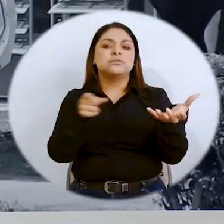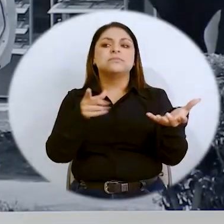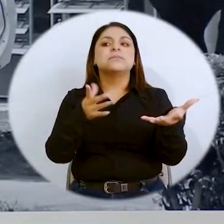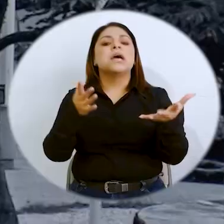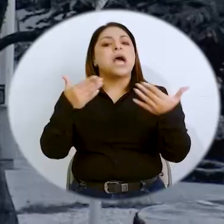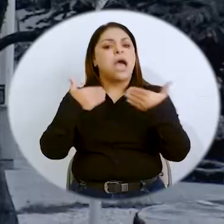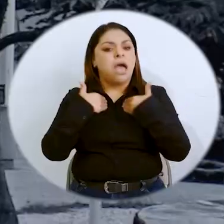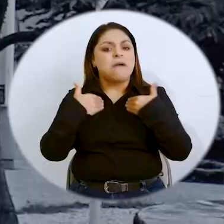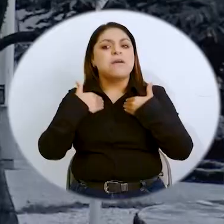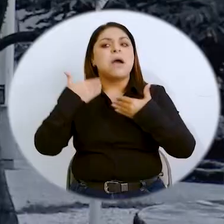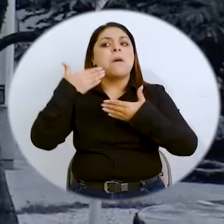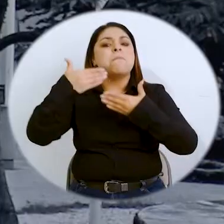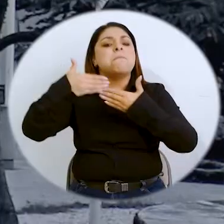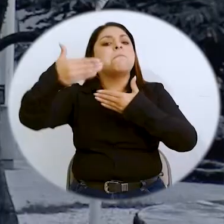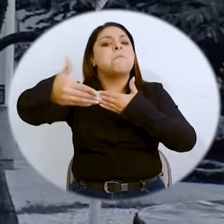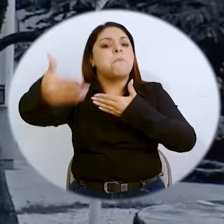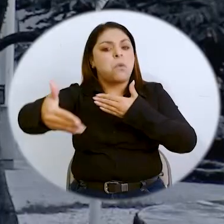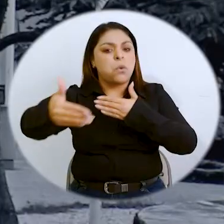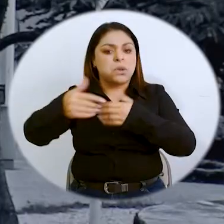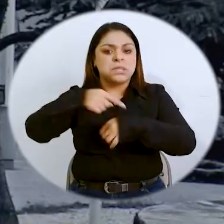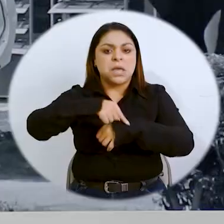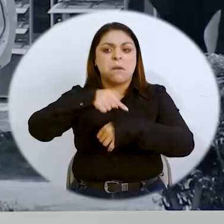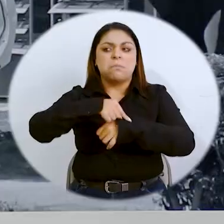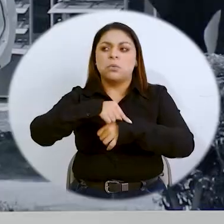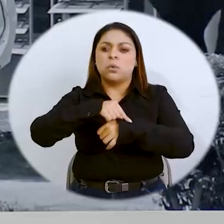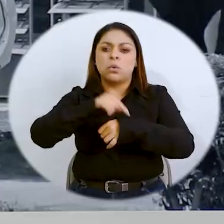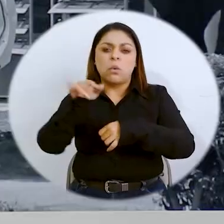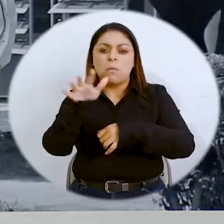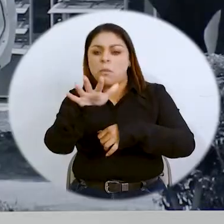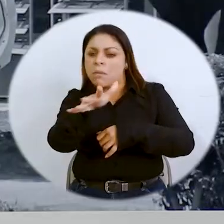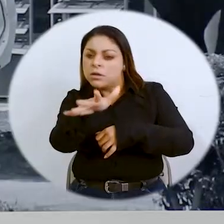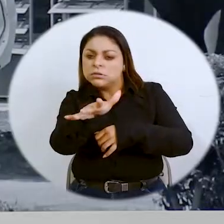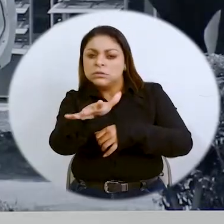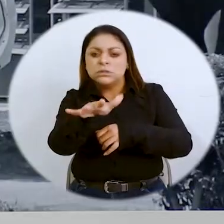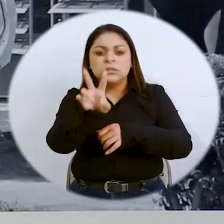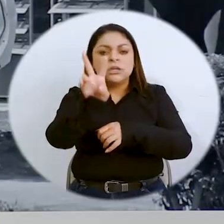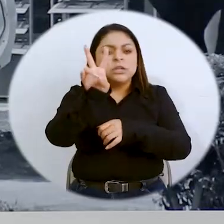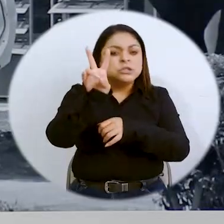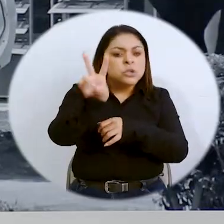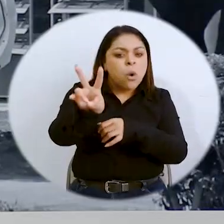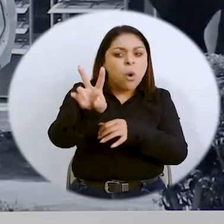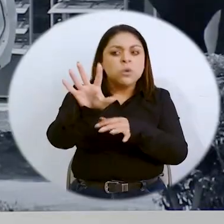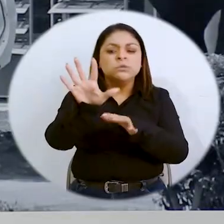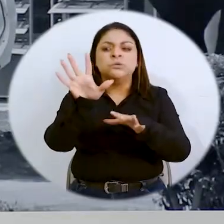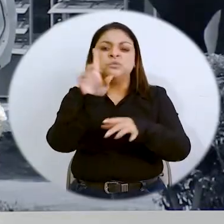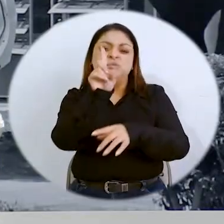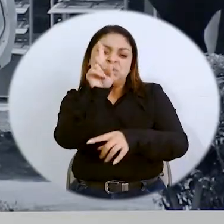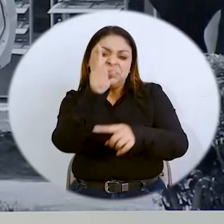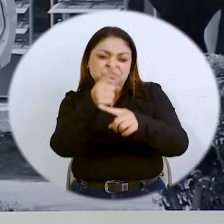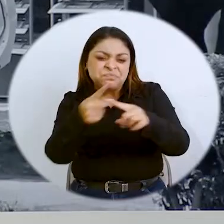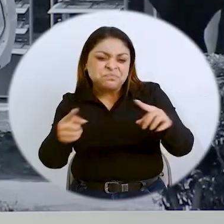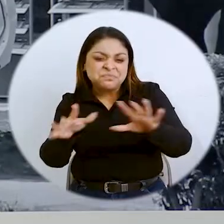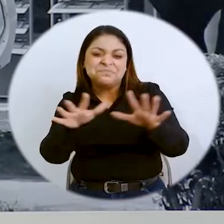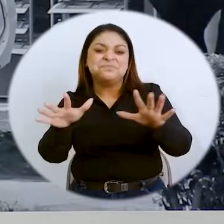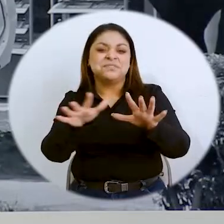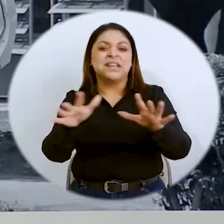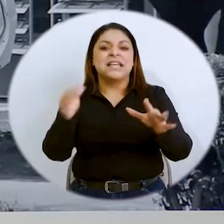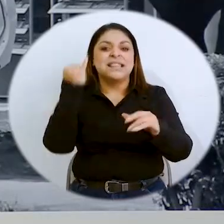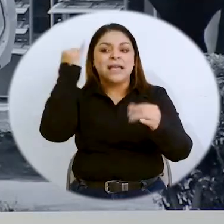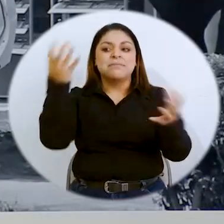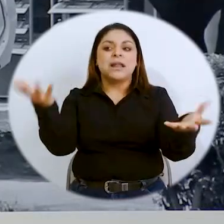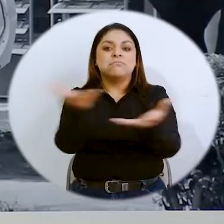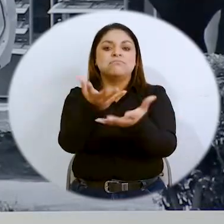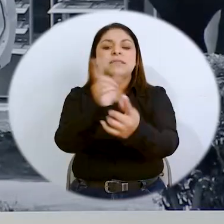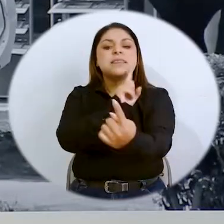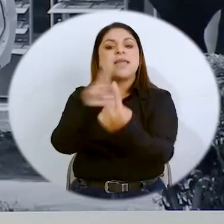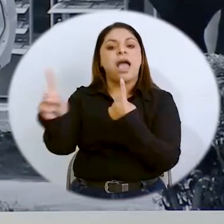por año, para ponerlo así en palabras muy sencillas. Entonces había alrededor de casi 2 iniciativas, bueno, 1,5